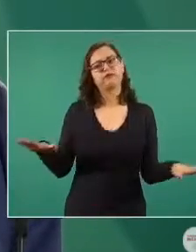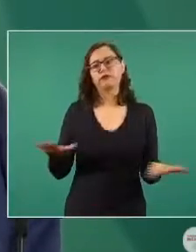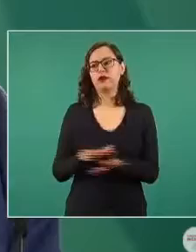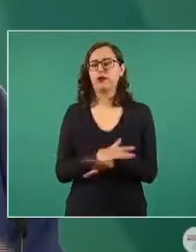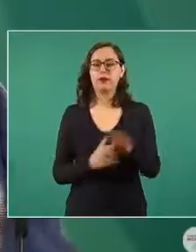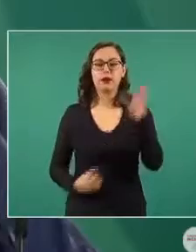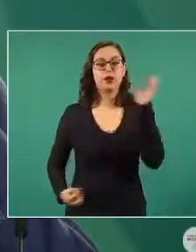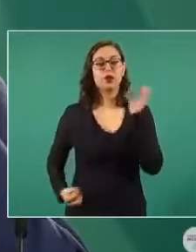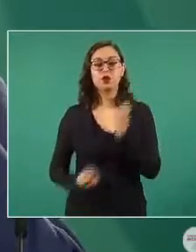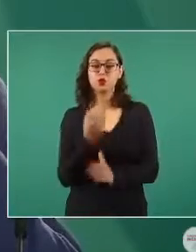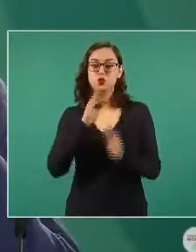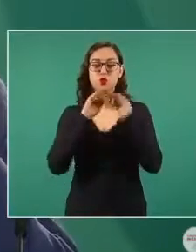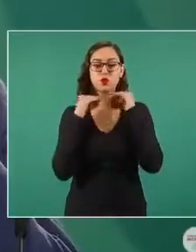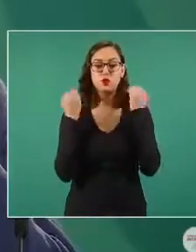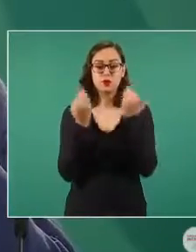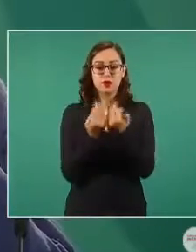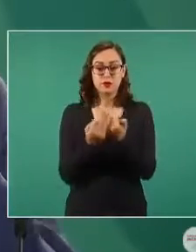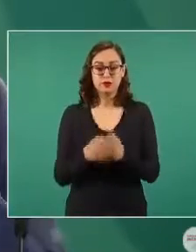Ahí les invito